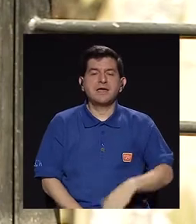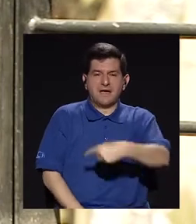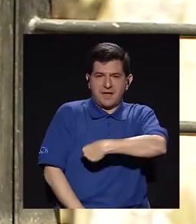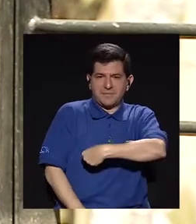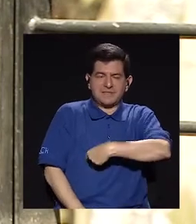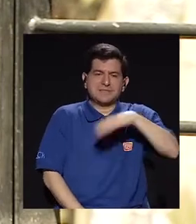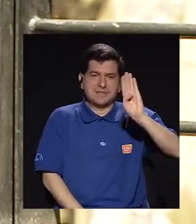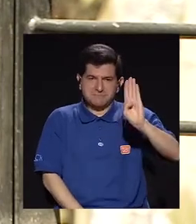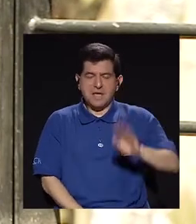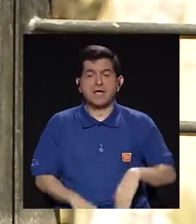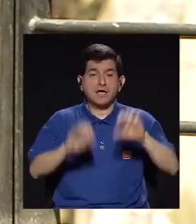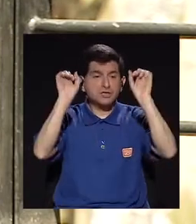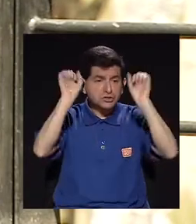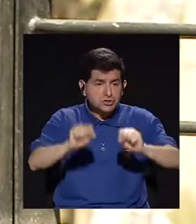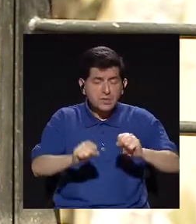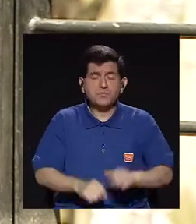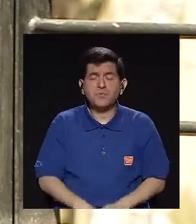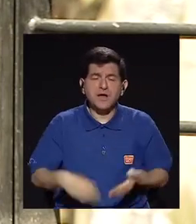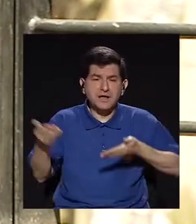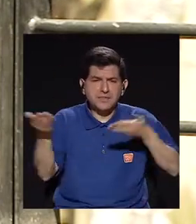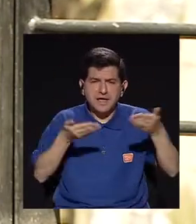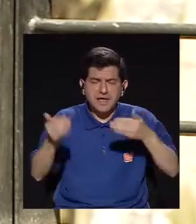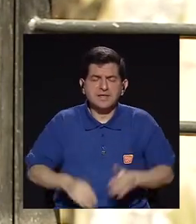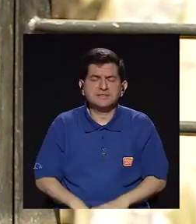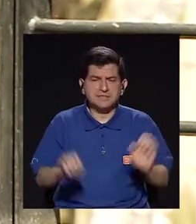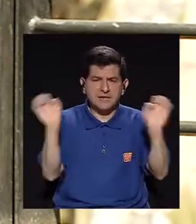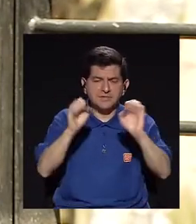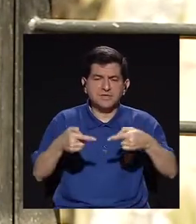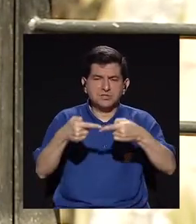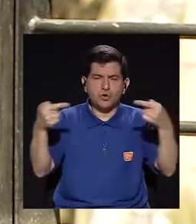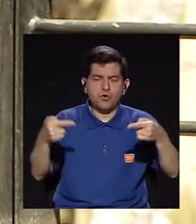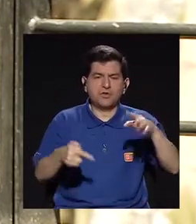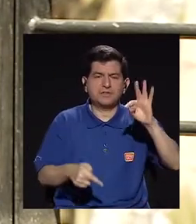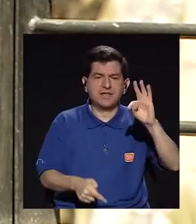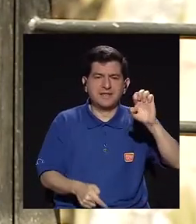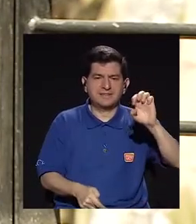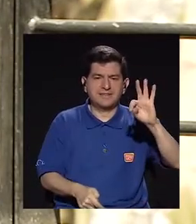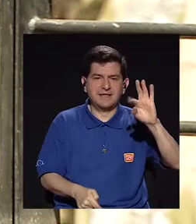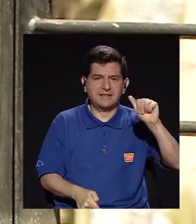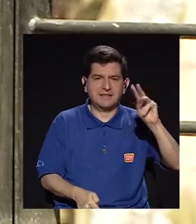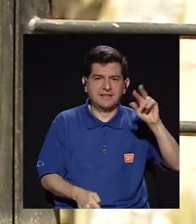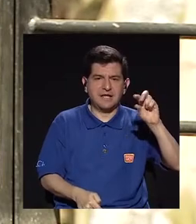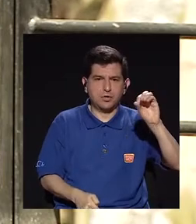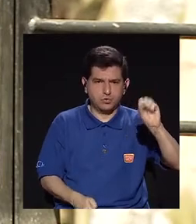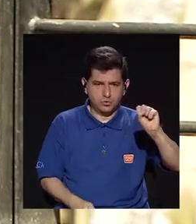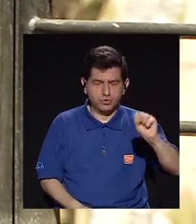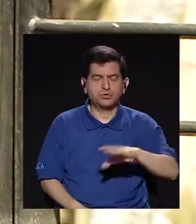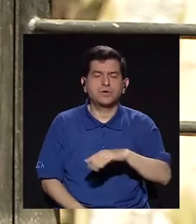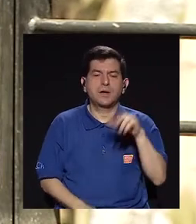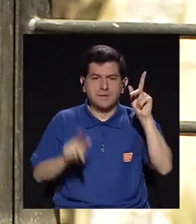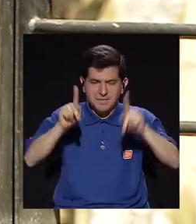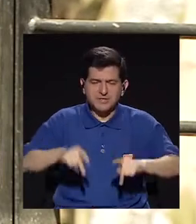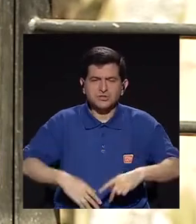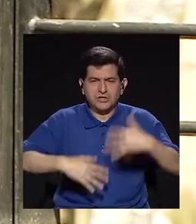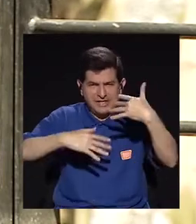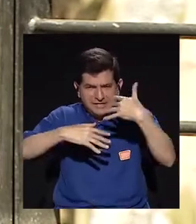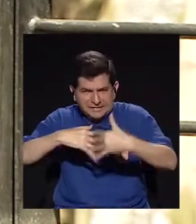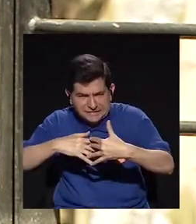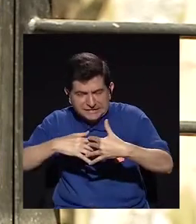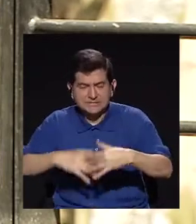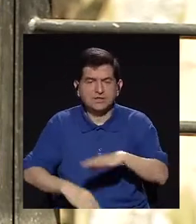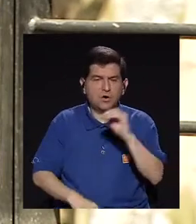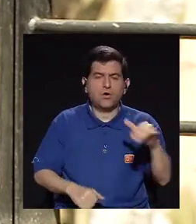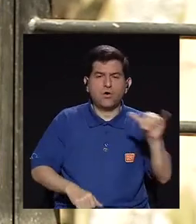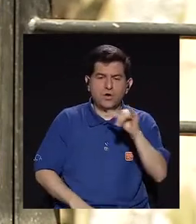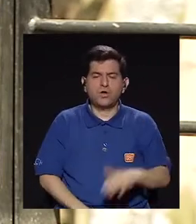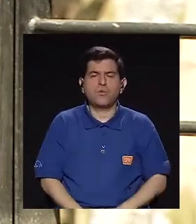la de la hepatitis B. Se pueden poner en el servicio de emergencias las vacunas contra el tétanos, cuando una persona tiene una herida o se cortó. Y se